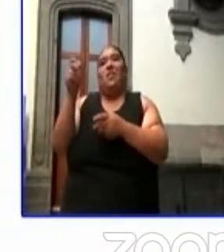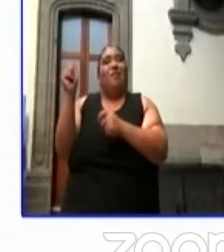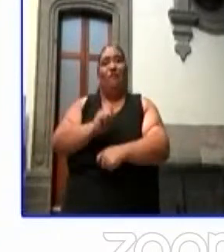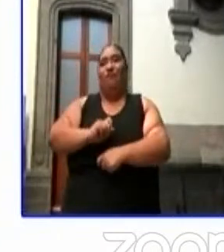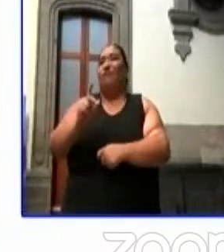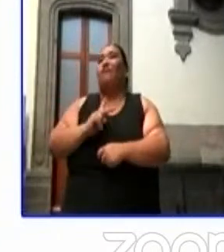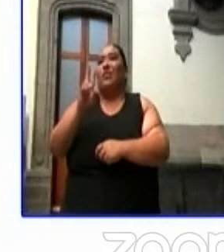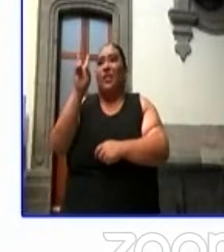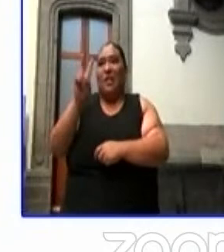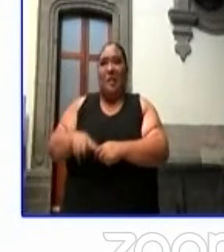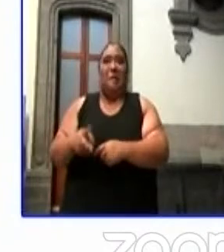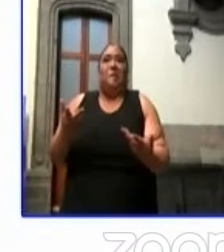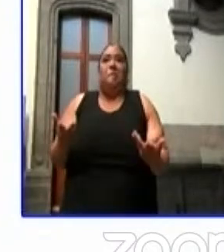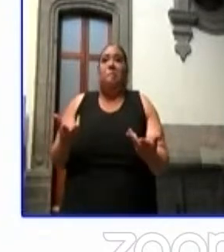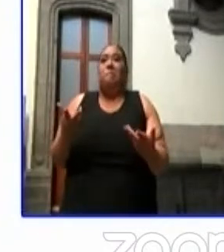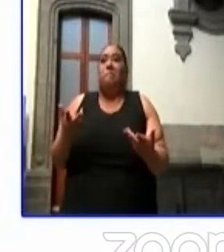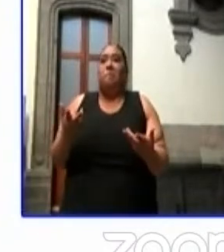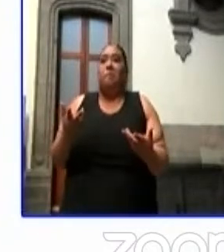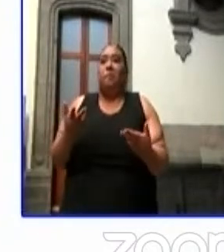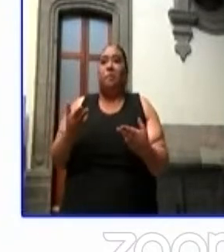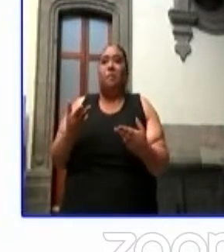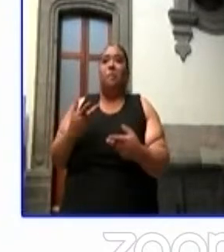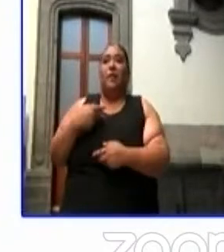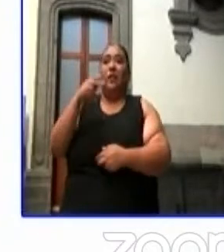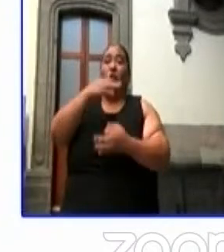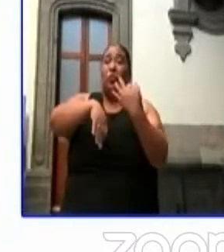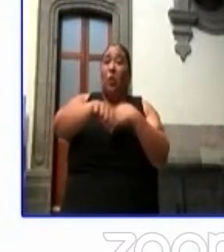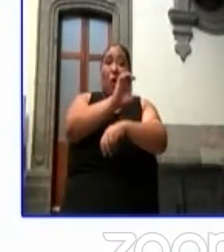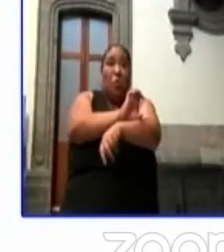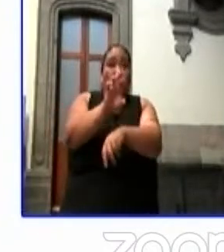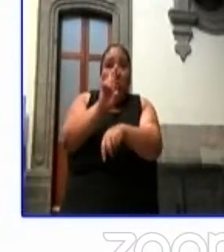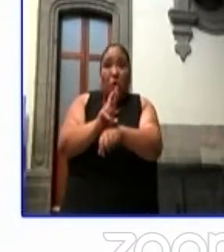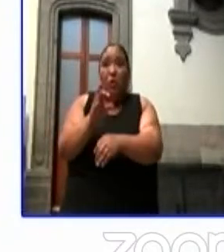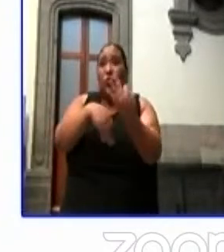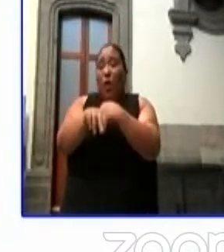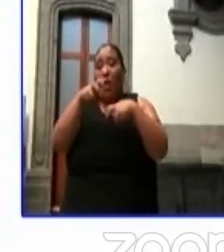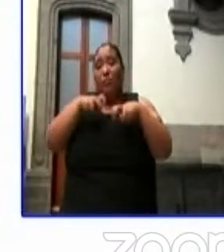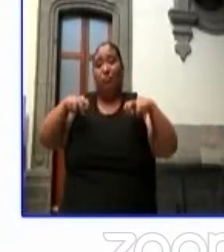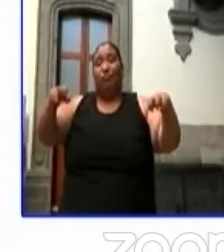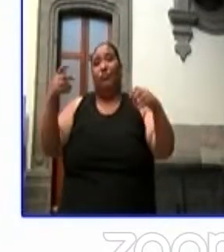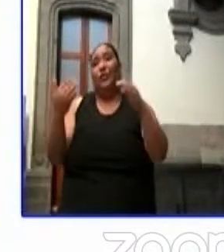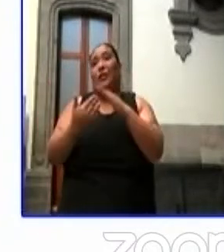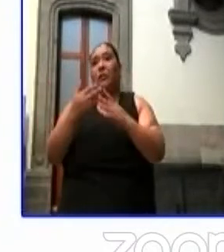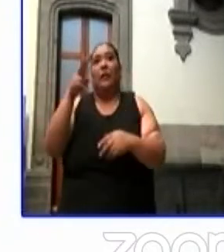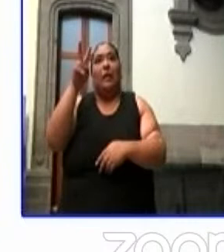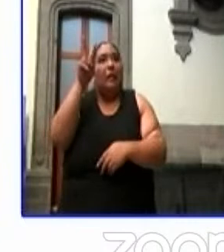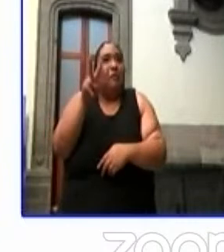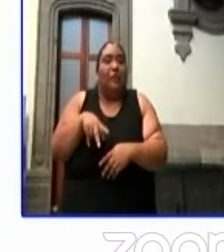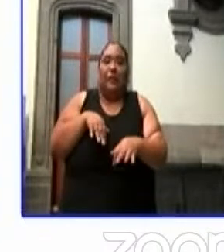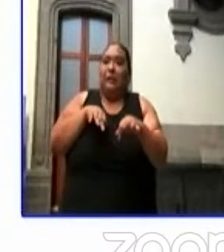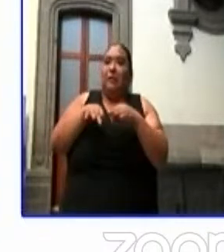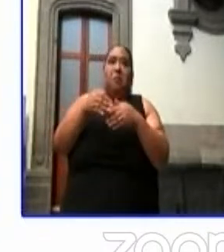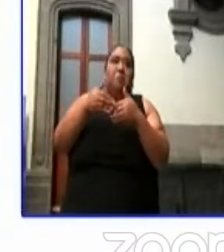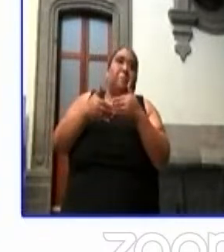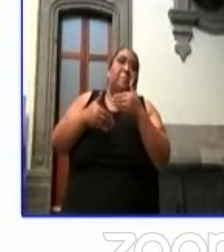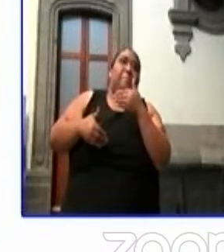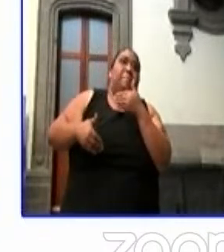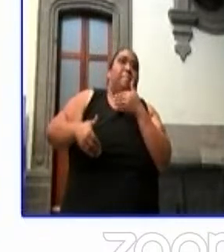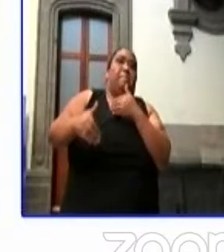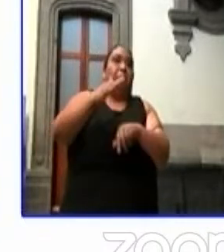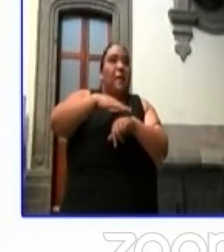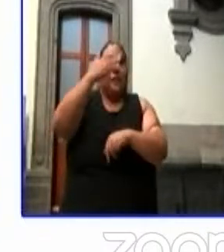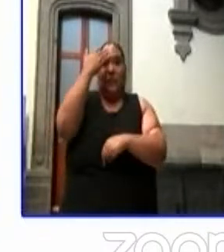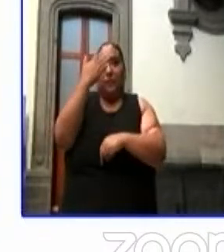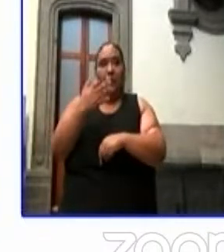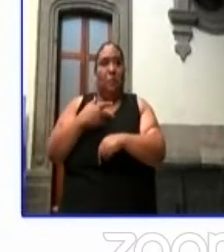que sin la coordinación de Mirta de estas mesas de trabajo, pues este trabajo nos hubiera llevado mucho más tiempo. Muchísimas gracias, Mirta,